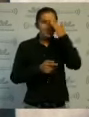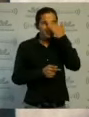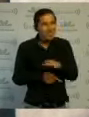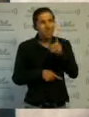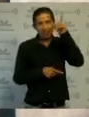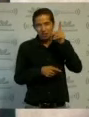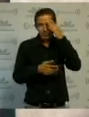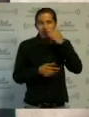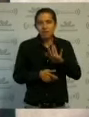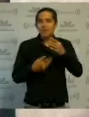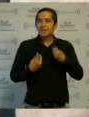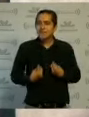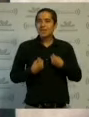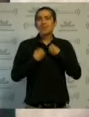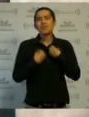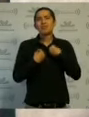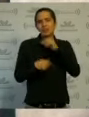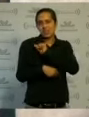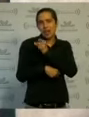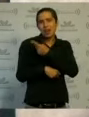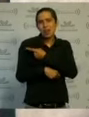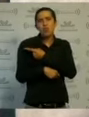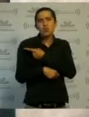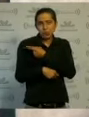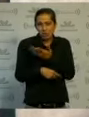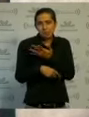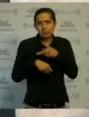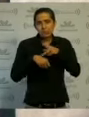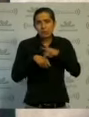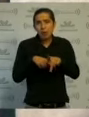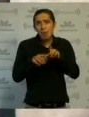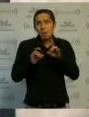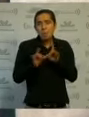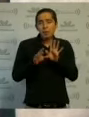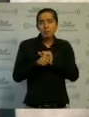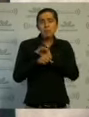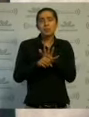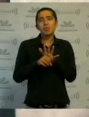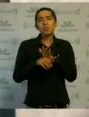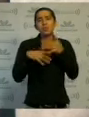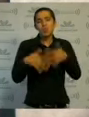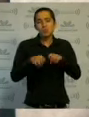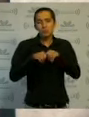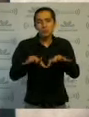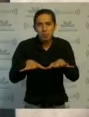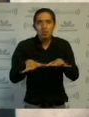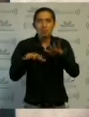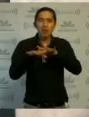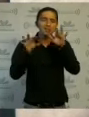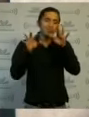viviendo una crisis sanitaria, humana y económica sin precedentes y que